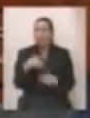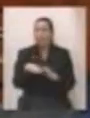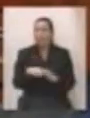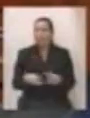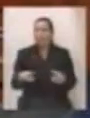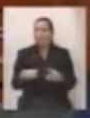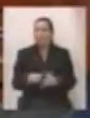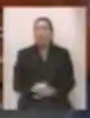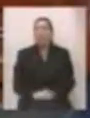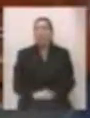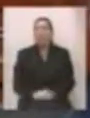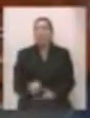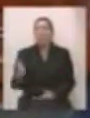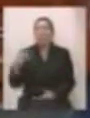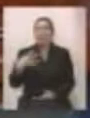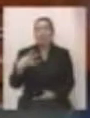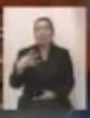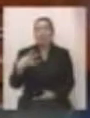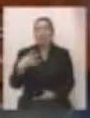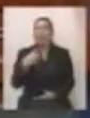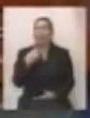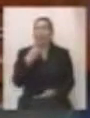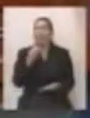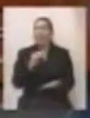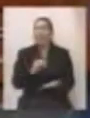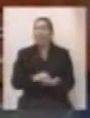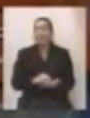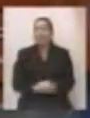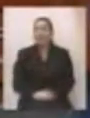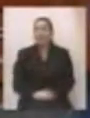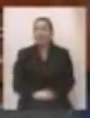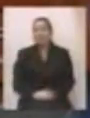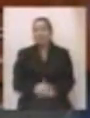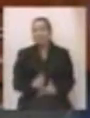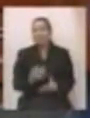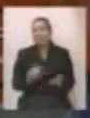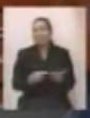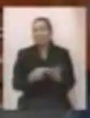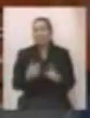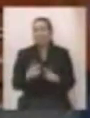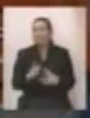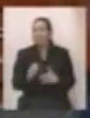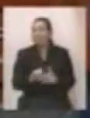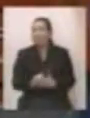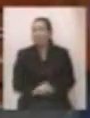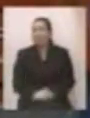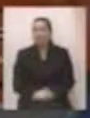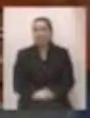integrantes de la comisión, y en el cuarto prácticamente se repite. Tal vez por técnica legislativa habría